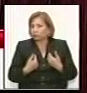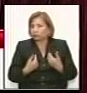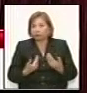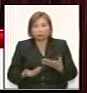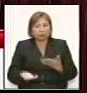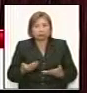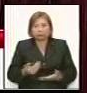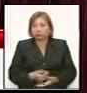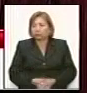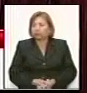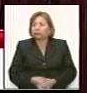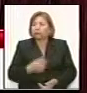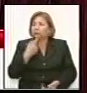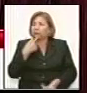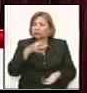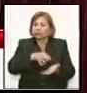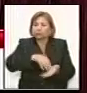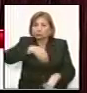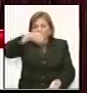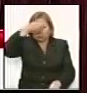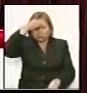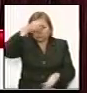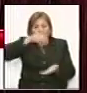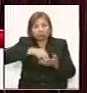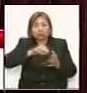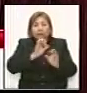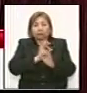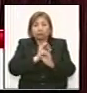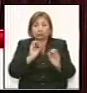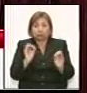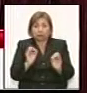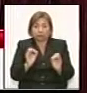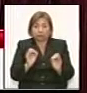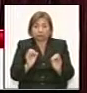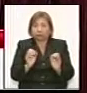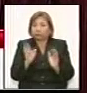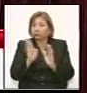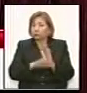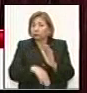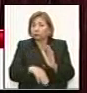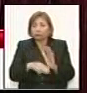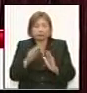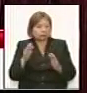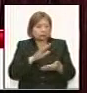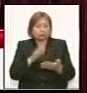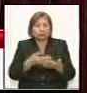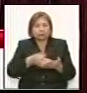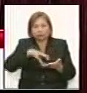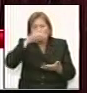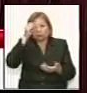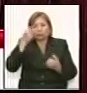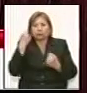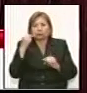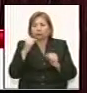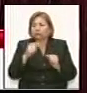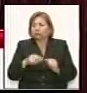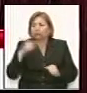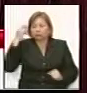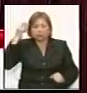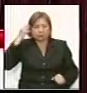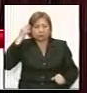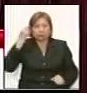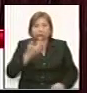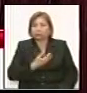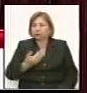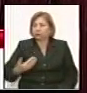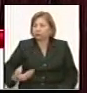ahora estamos aprendiendo sin mayoría, sin una mayoría, aprendiendo todas las fuerzas políticas a